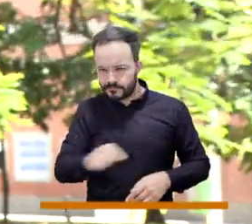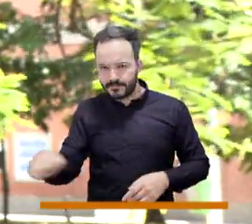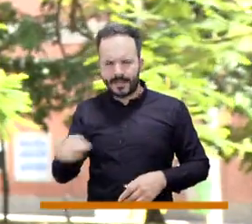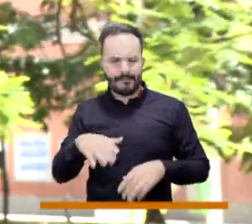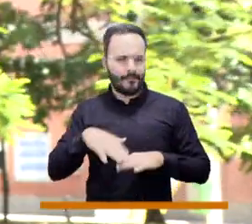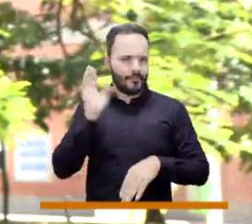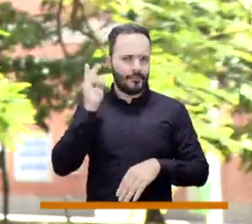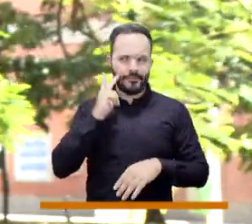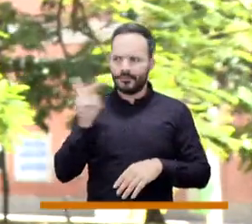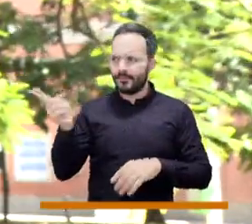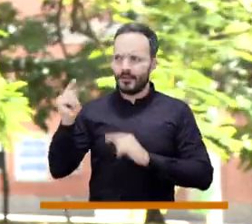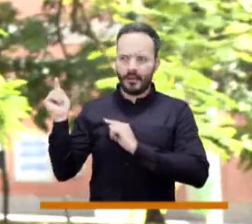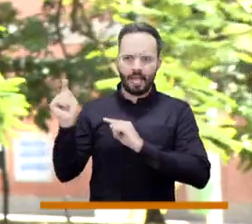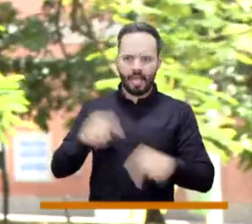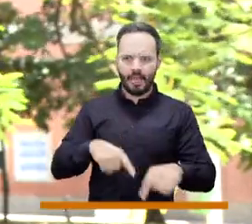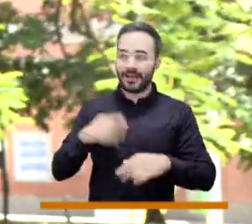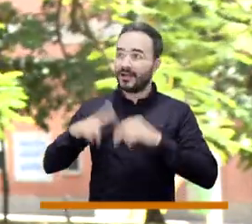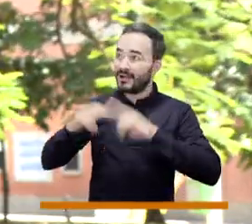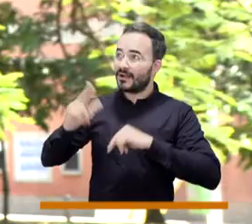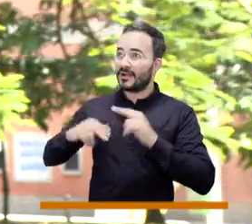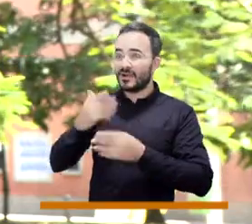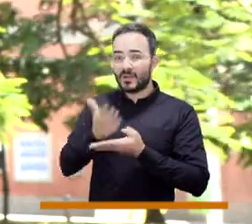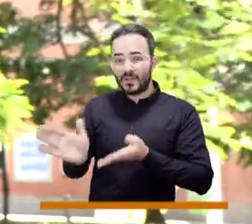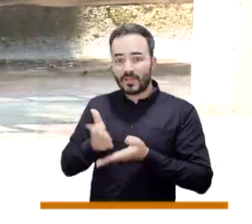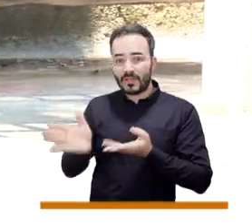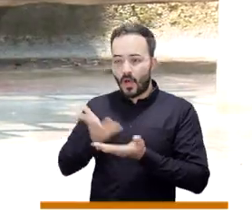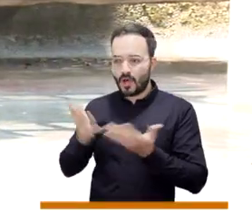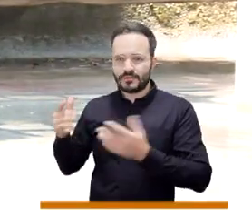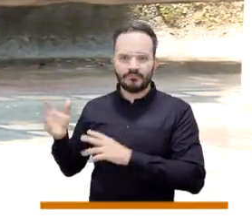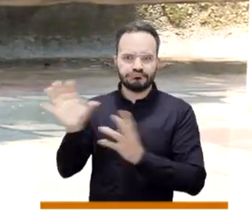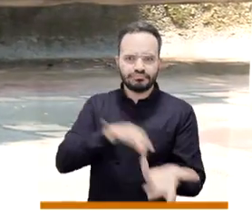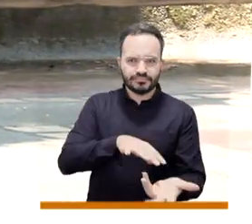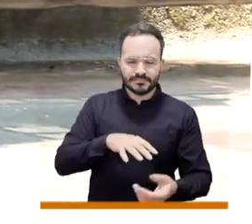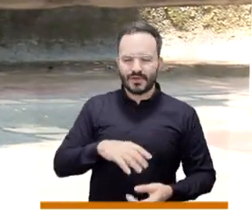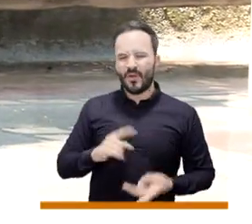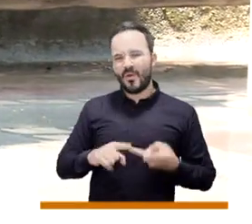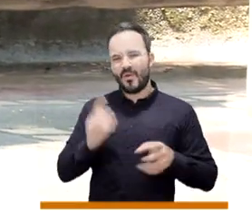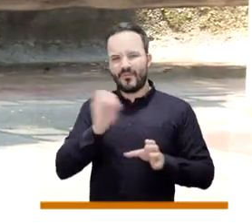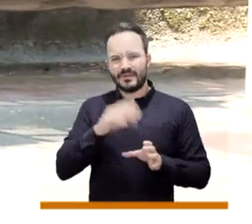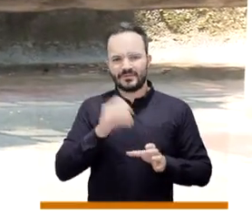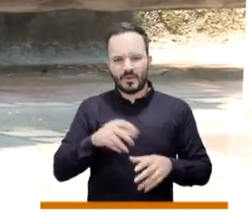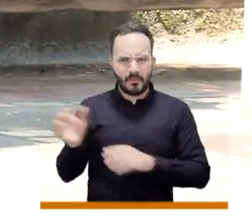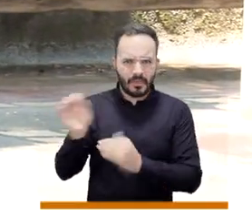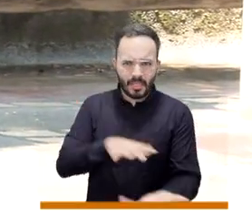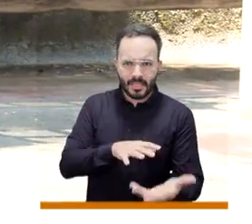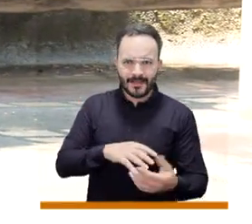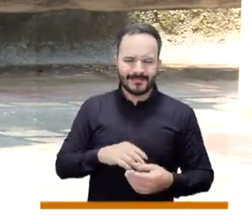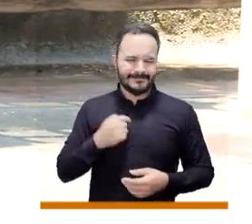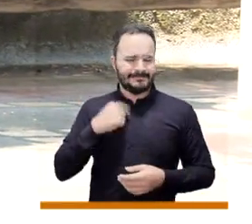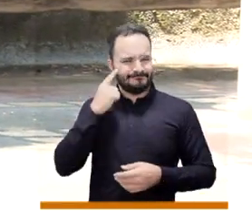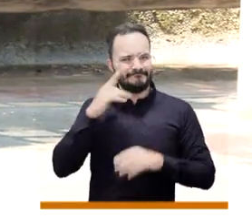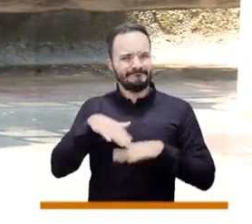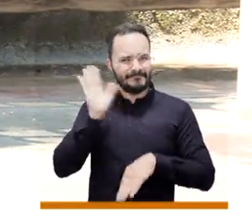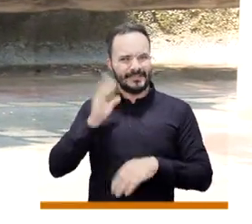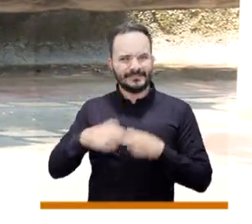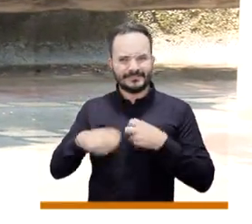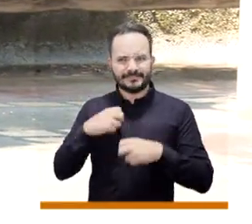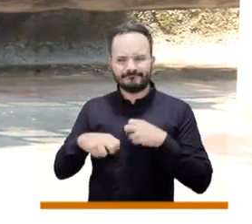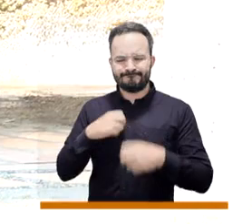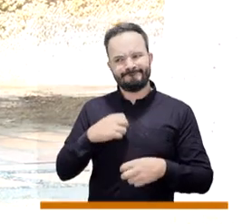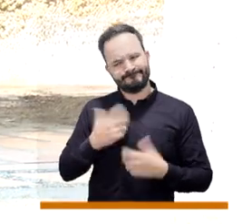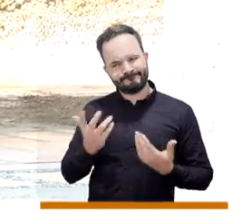construcción, material pues de reciclaje, basura, y todo esto está también ligado al habitante de Cachi, que es